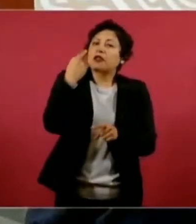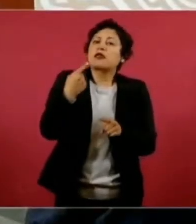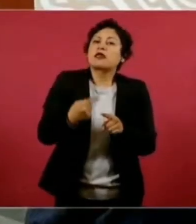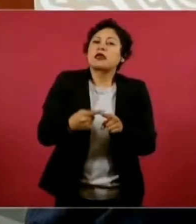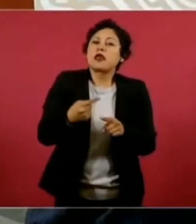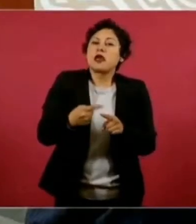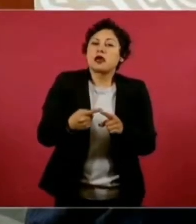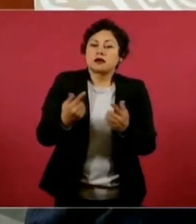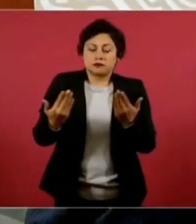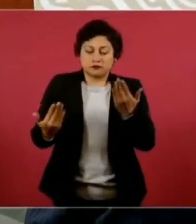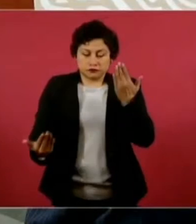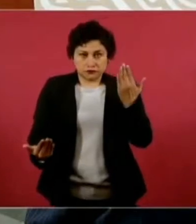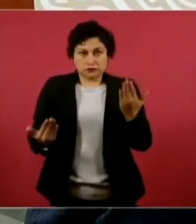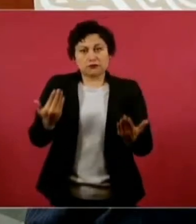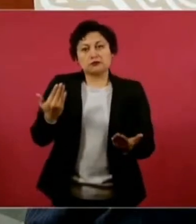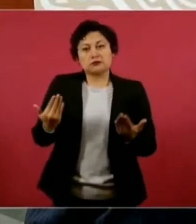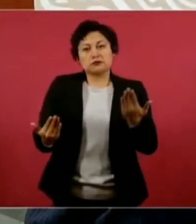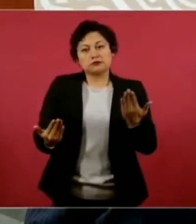Al conservador.